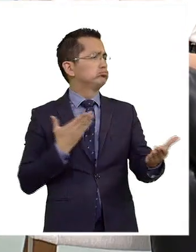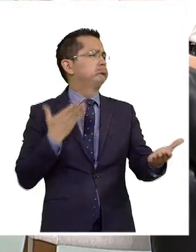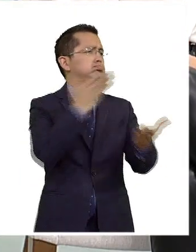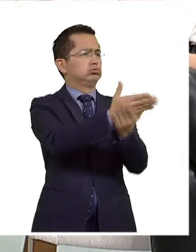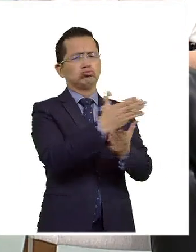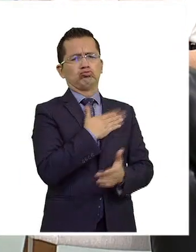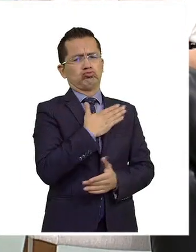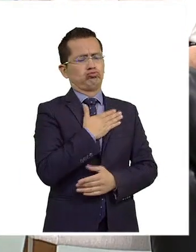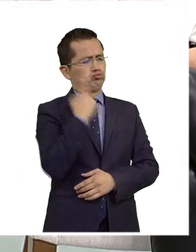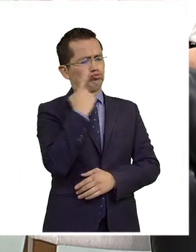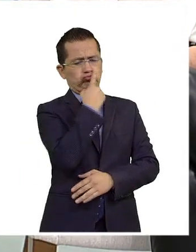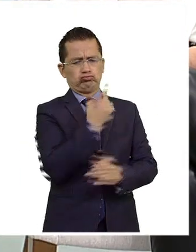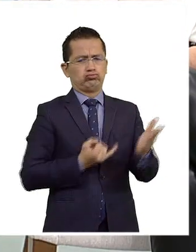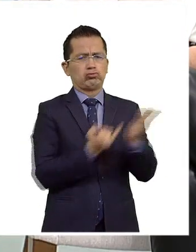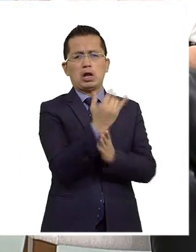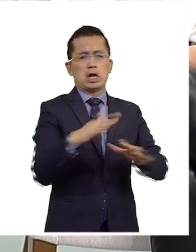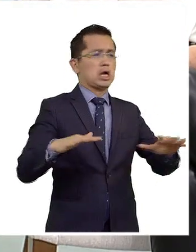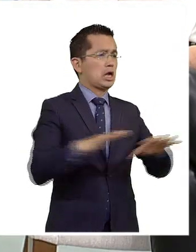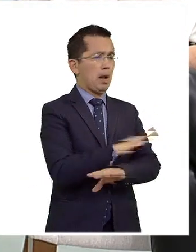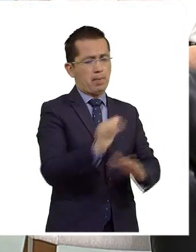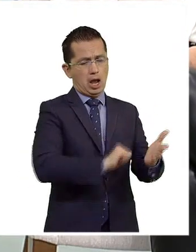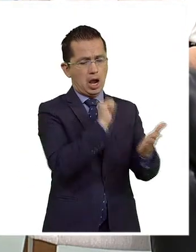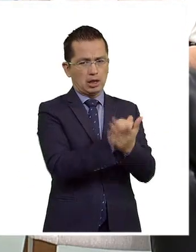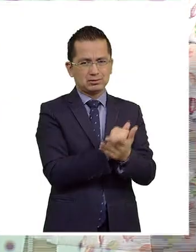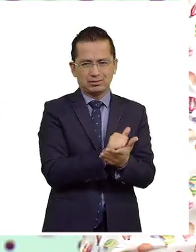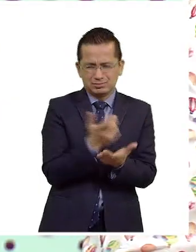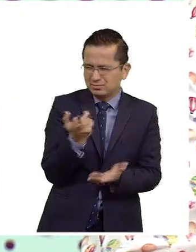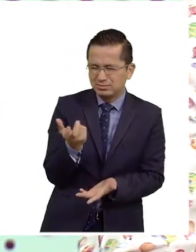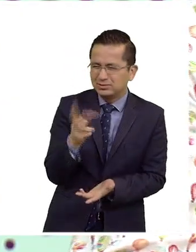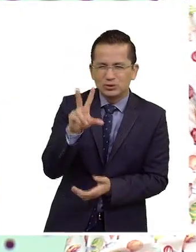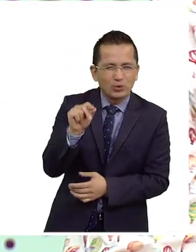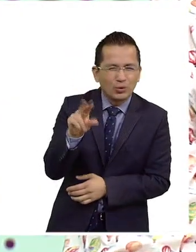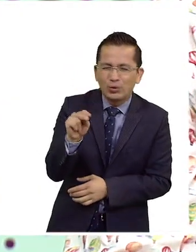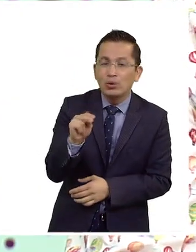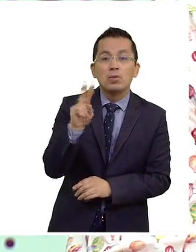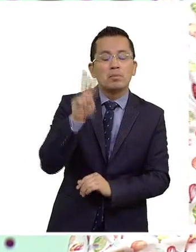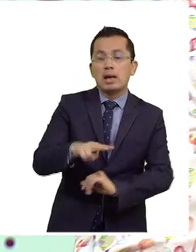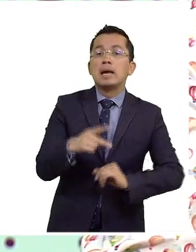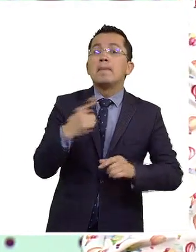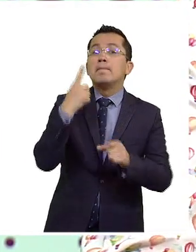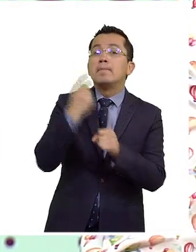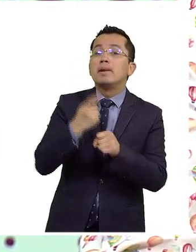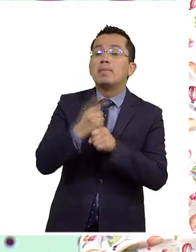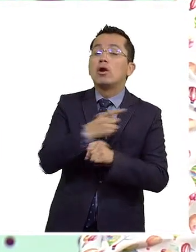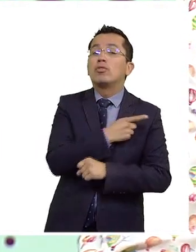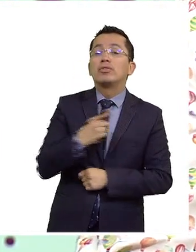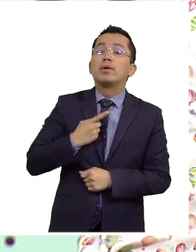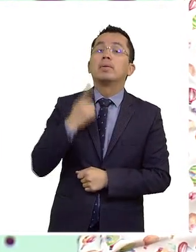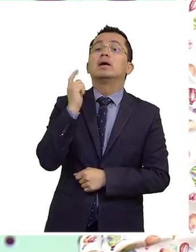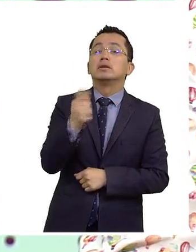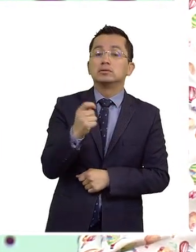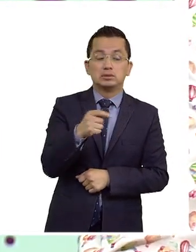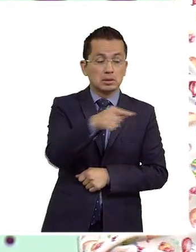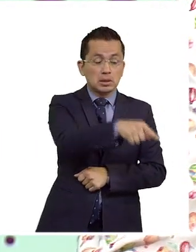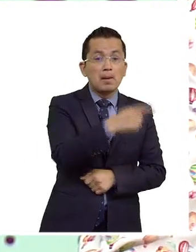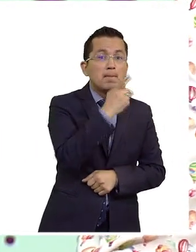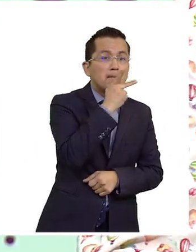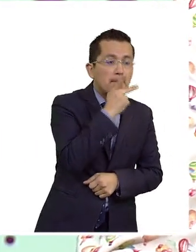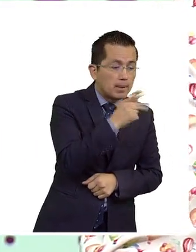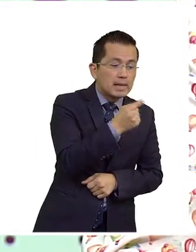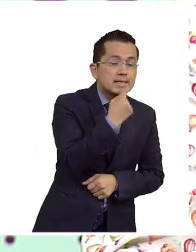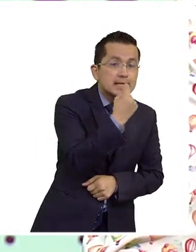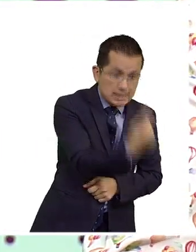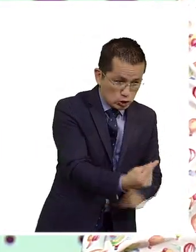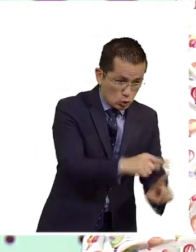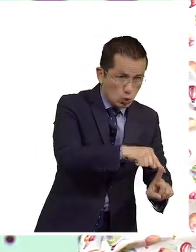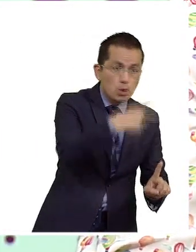de manera muy clara lo dijo. Primero, que el menor tenga la libertad de expresarlo a sus padres. Después, que los